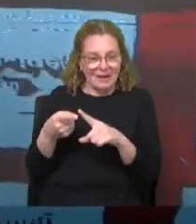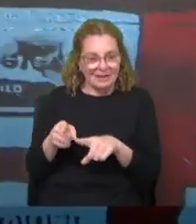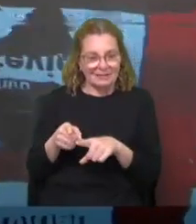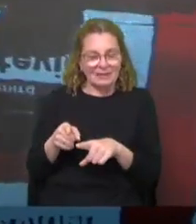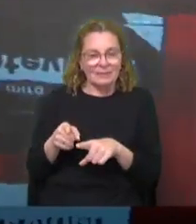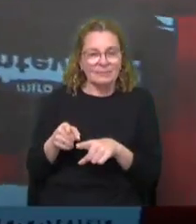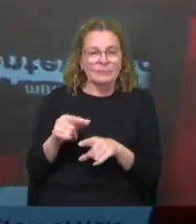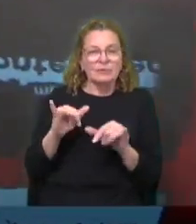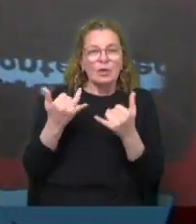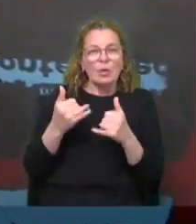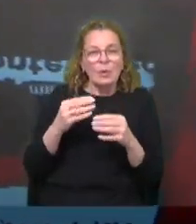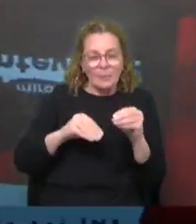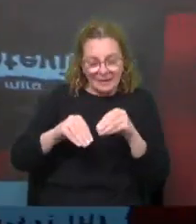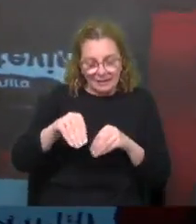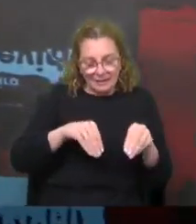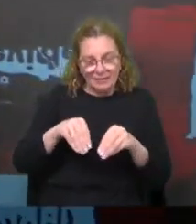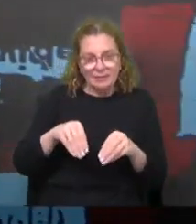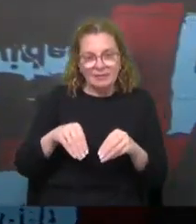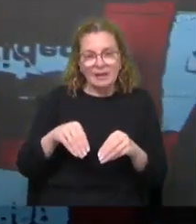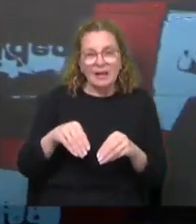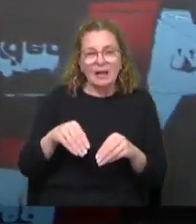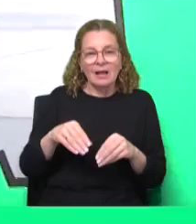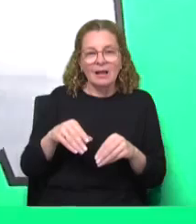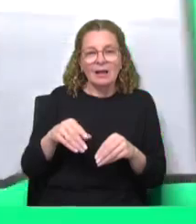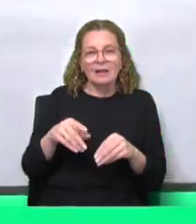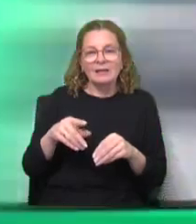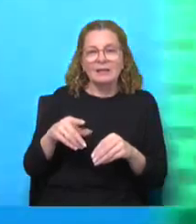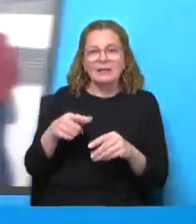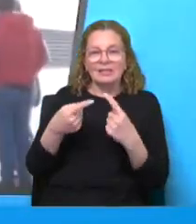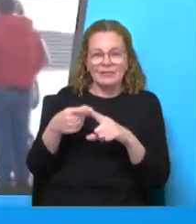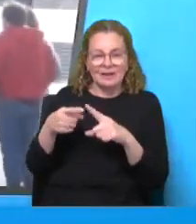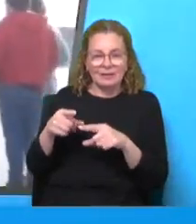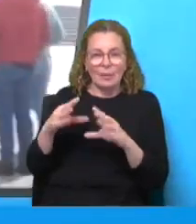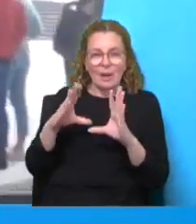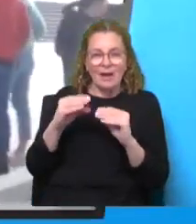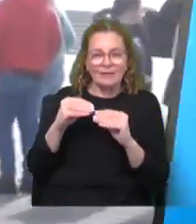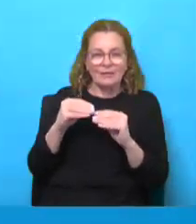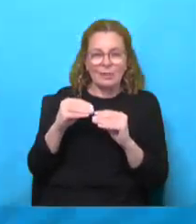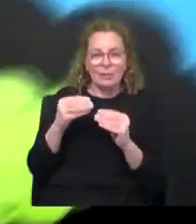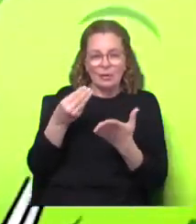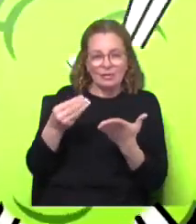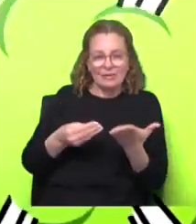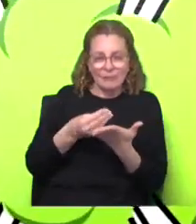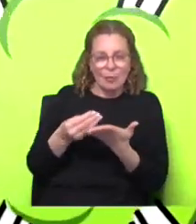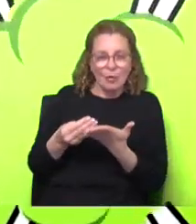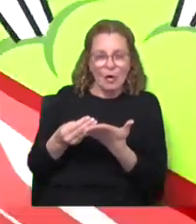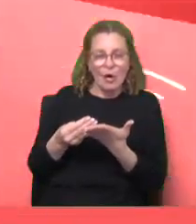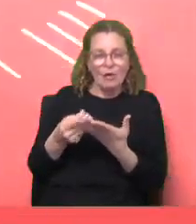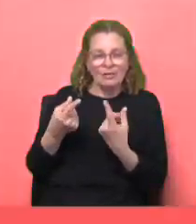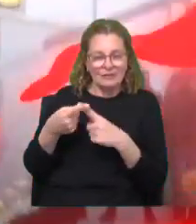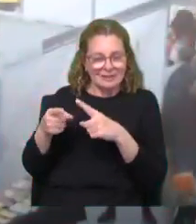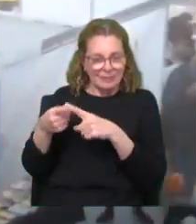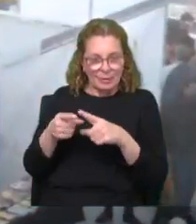de los juegos de mesa, los juegos de rol, los juegos de cartas, yo que sé, el cosplay, ni qué hablar, la ilustración, la animación, yo que sé, un montón de